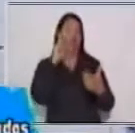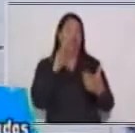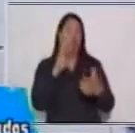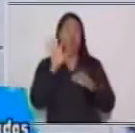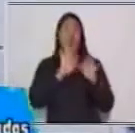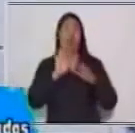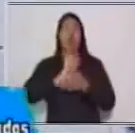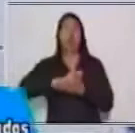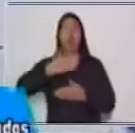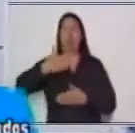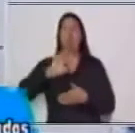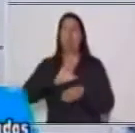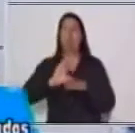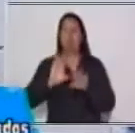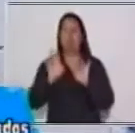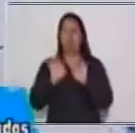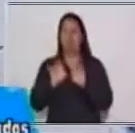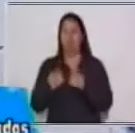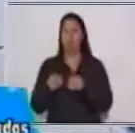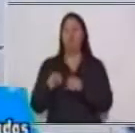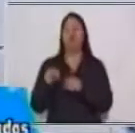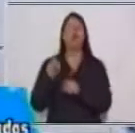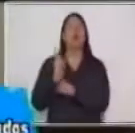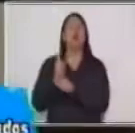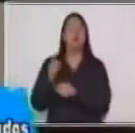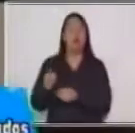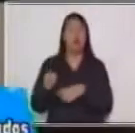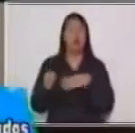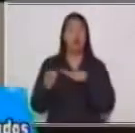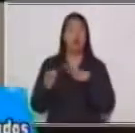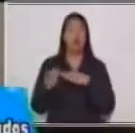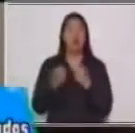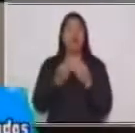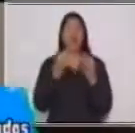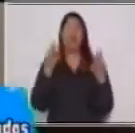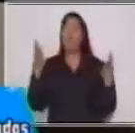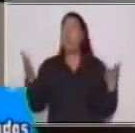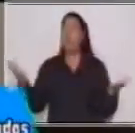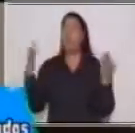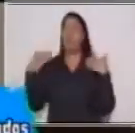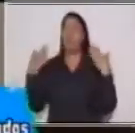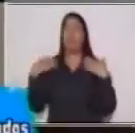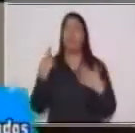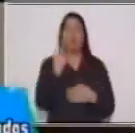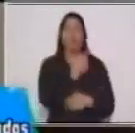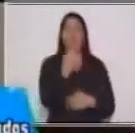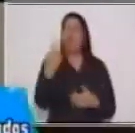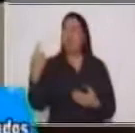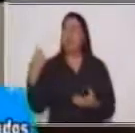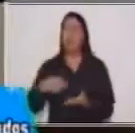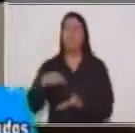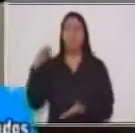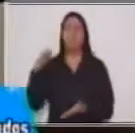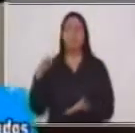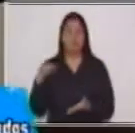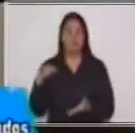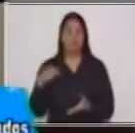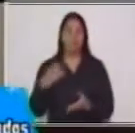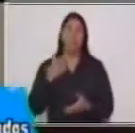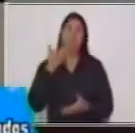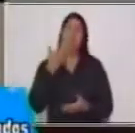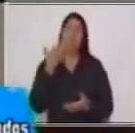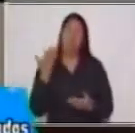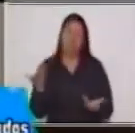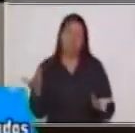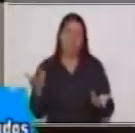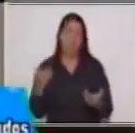ahí aparece en cada país el valor de cada temperatura. Entonces es fácil de poderlo investigar. Pero